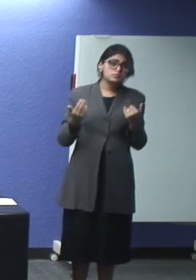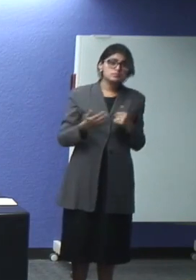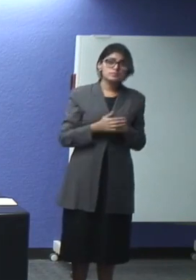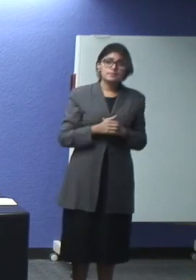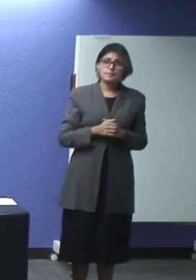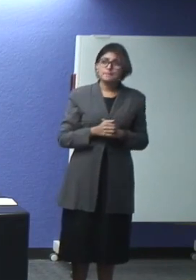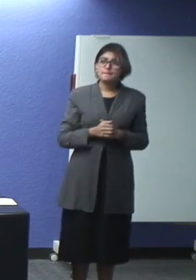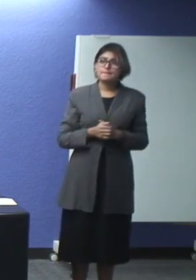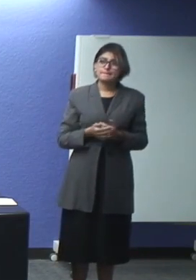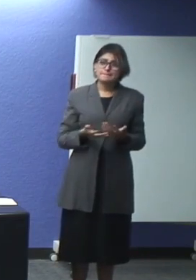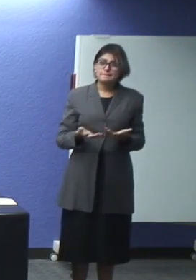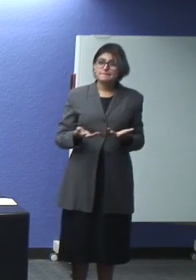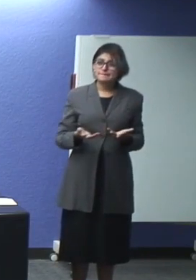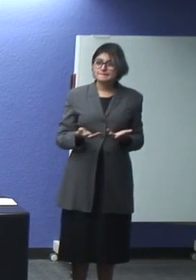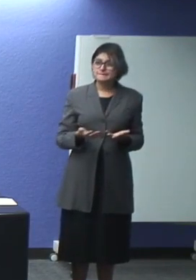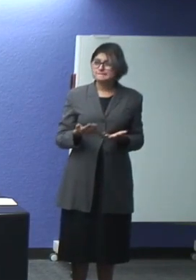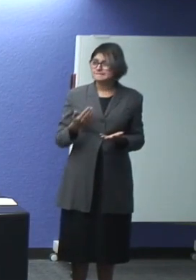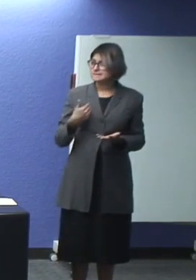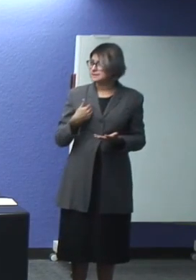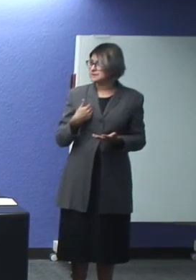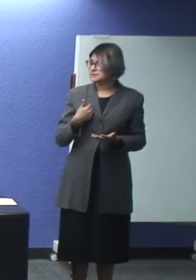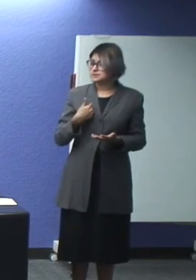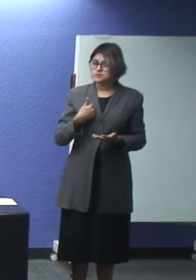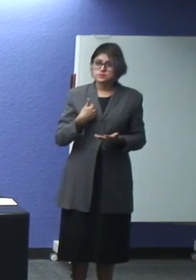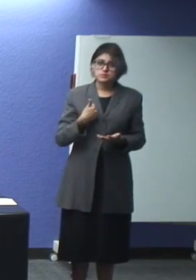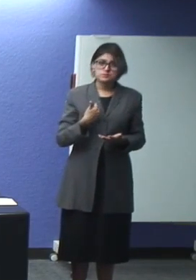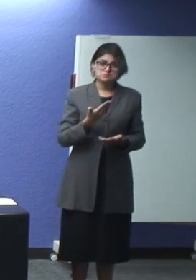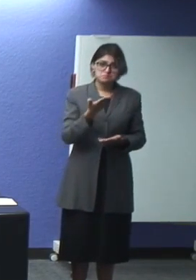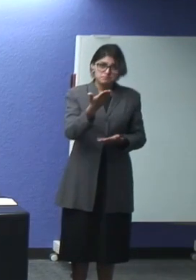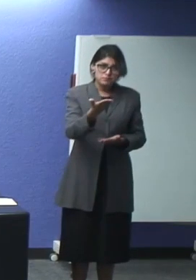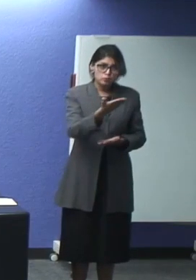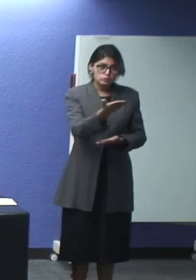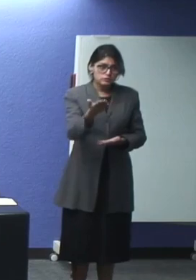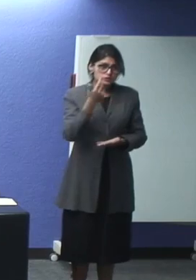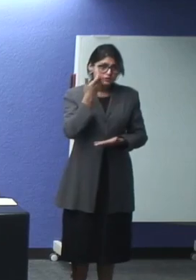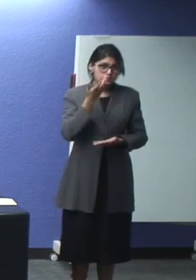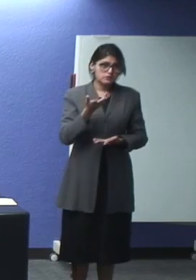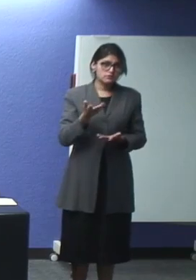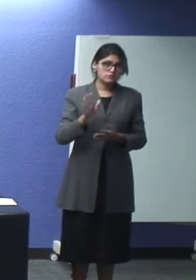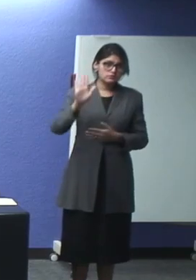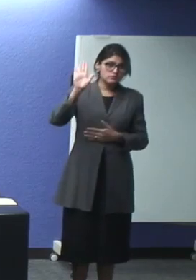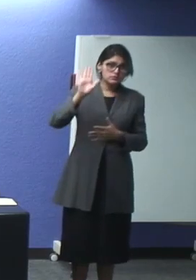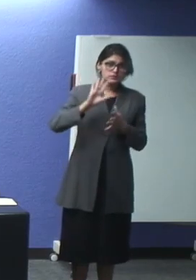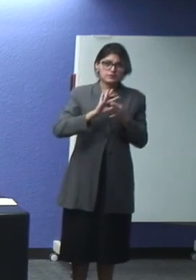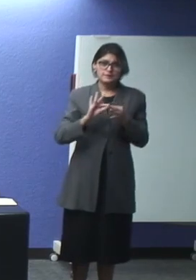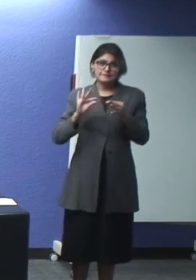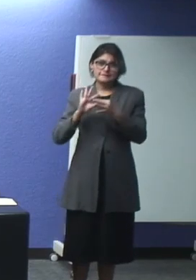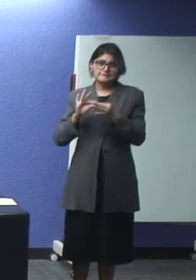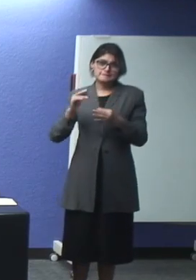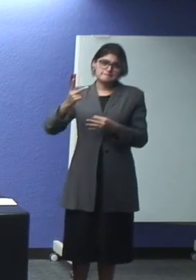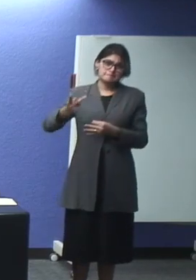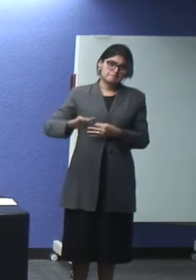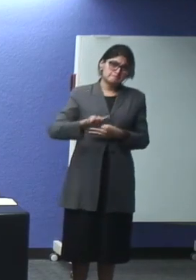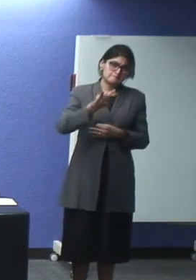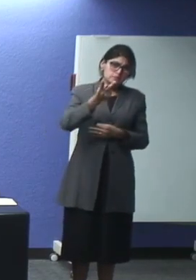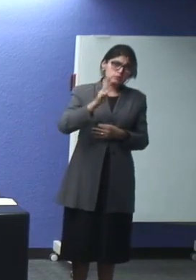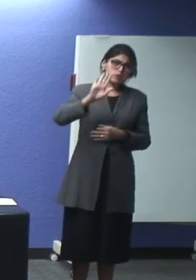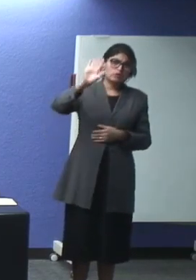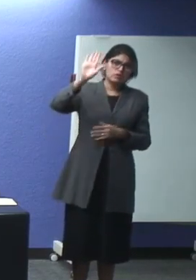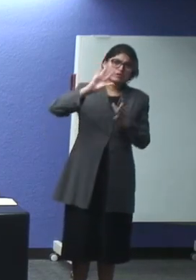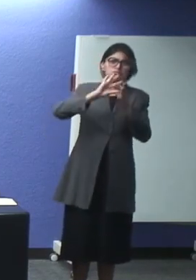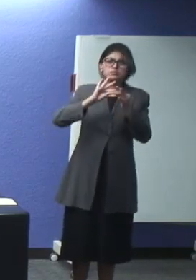En ese sentido, les cedemos la palabra a quien quisiera hacer una pregunta, una